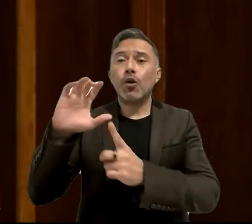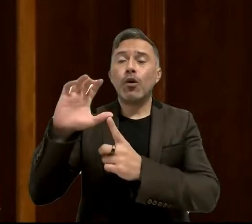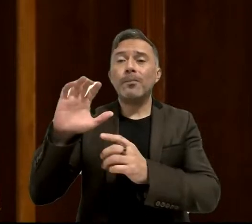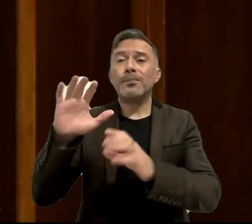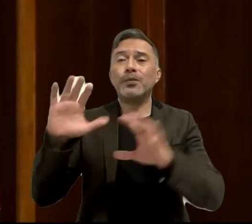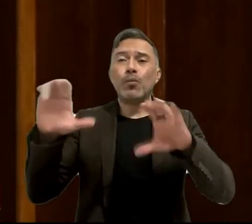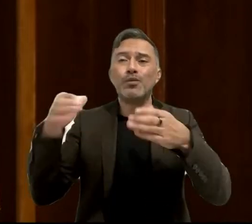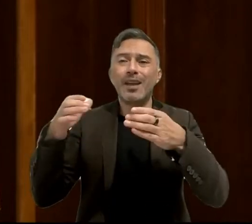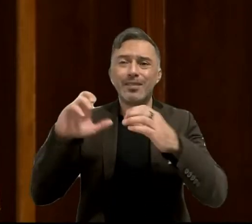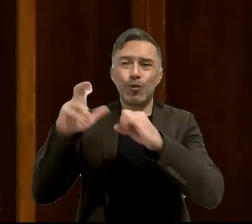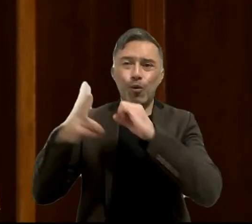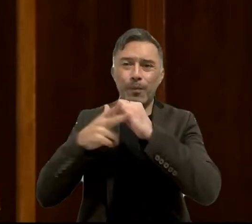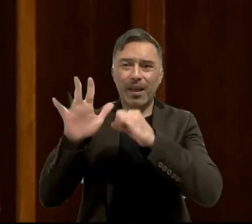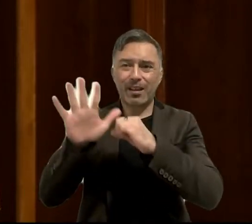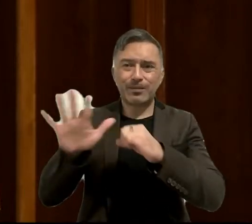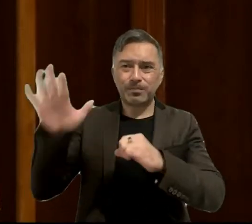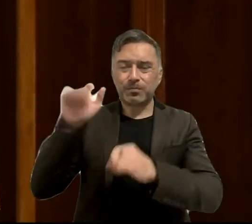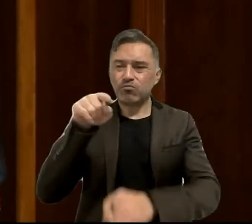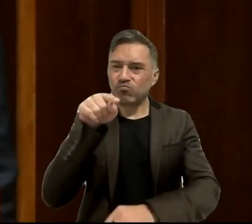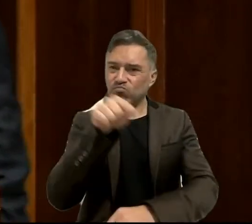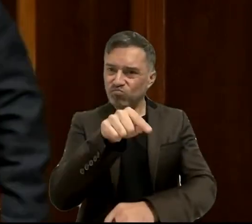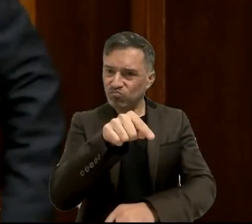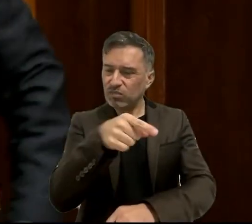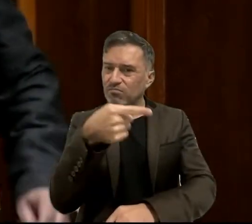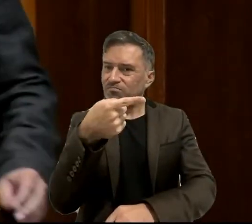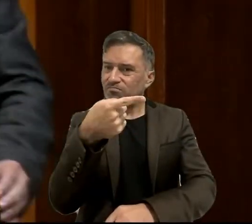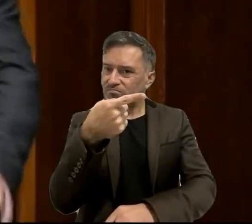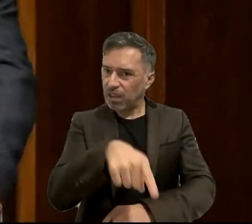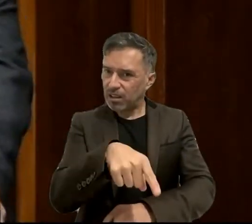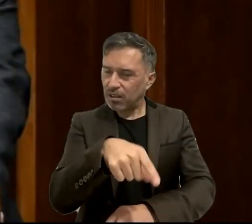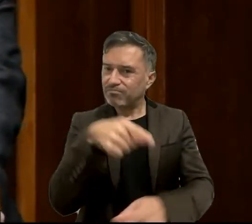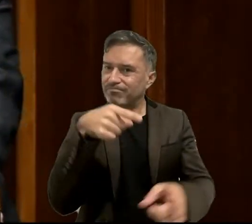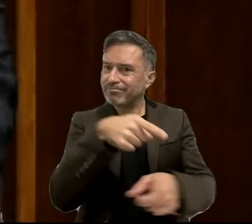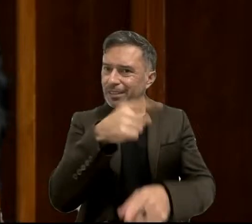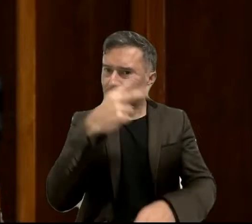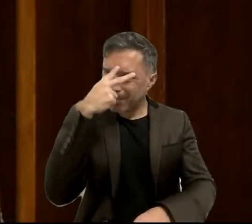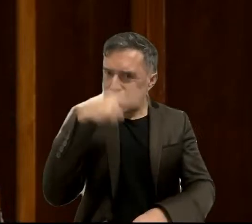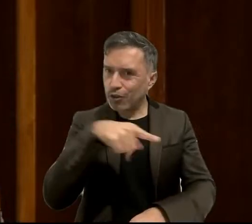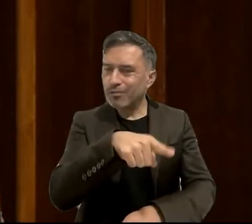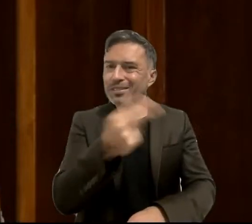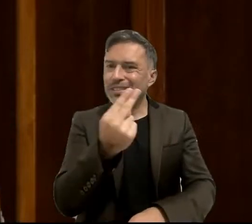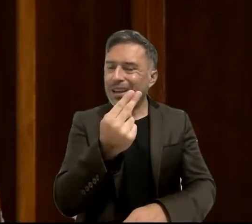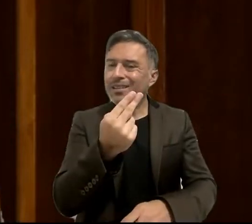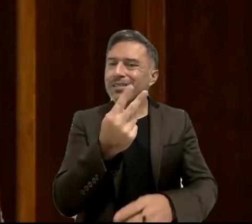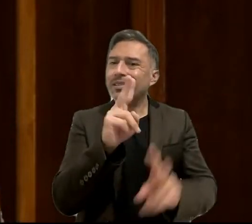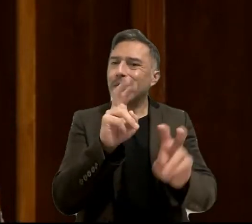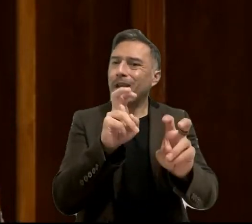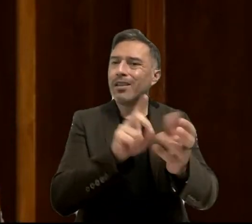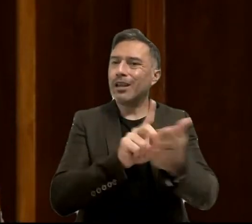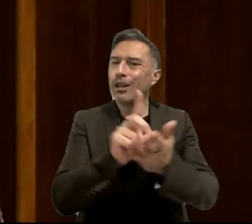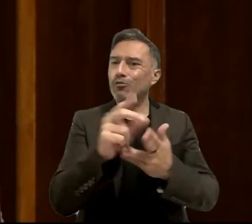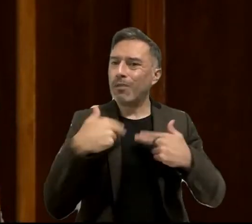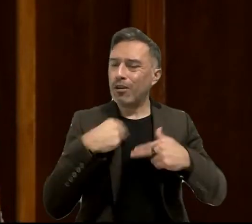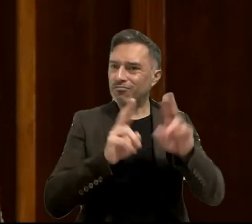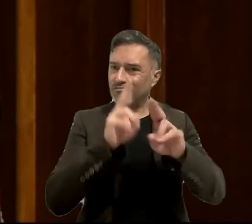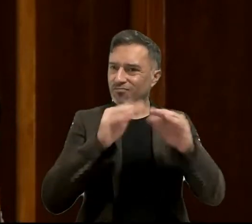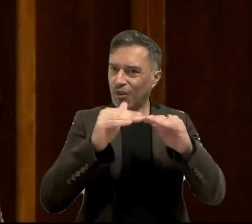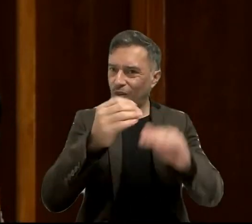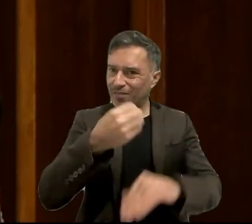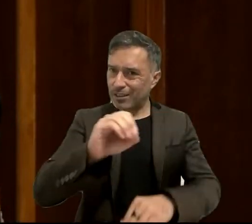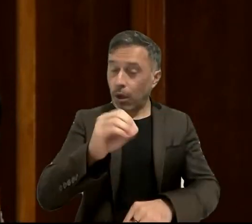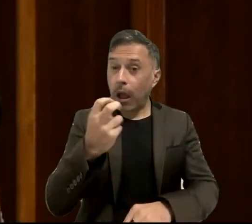para pedir una garantía de democracia y de derechos humanos a nuestro país. Y así es como nace la Comisión de Derechos Humanos,